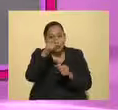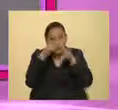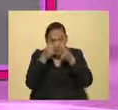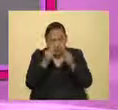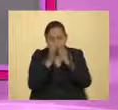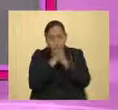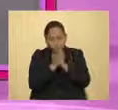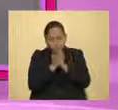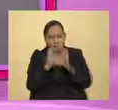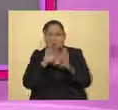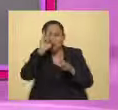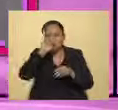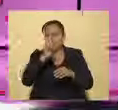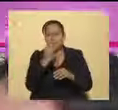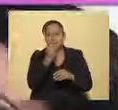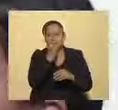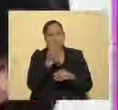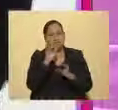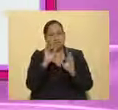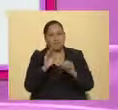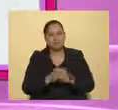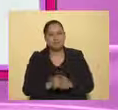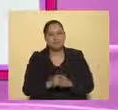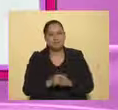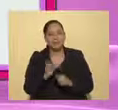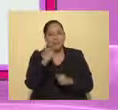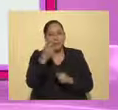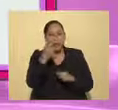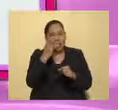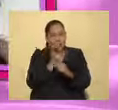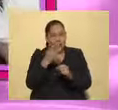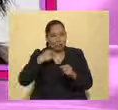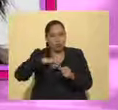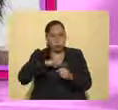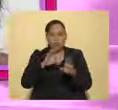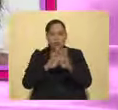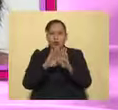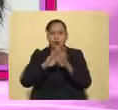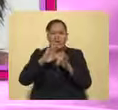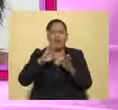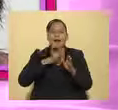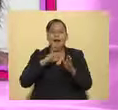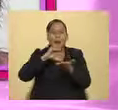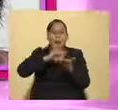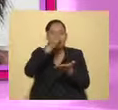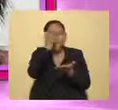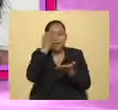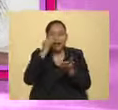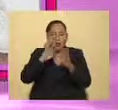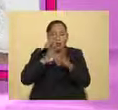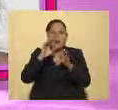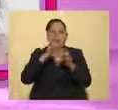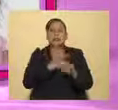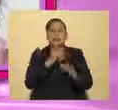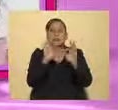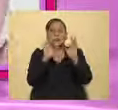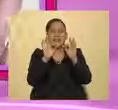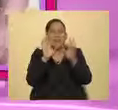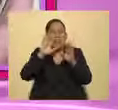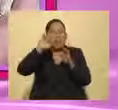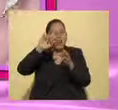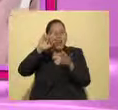pierdan este tip maravilloso. Pues así es, vamos a aplicar la base de maquillaje en textura BB Cream, que es